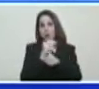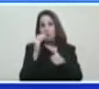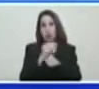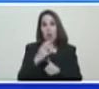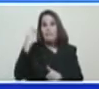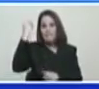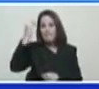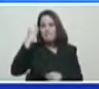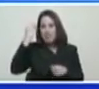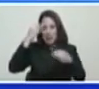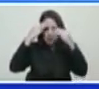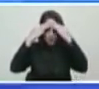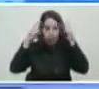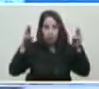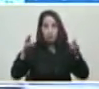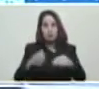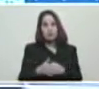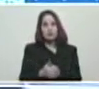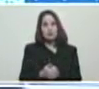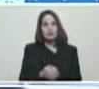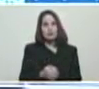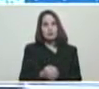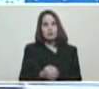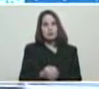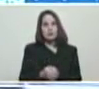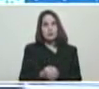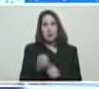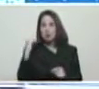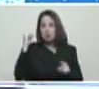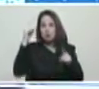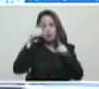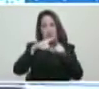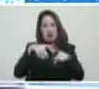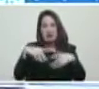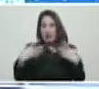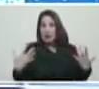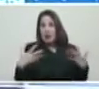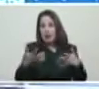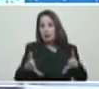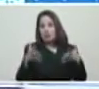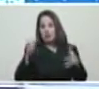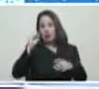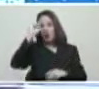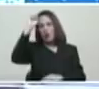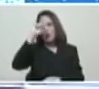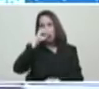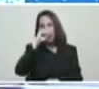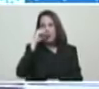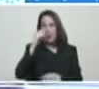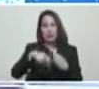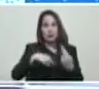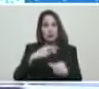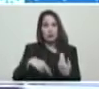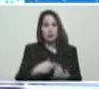grande quien actúa en grande solo tiene un destino la victoria la victoria